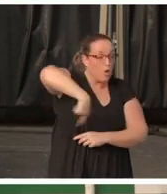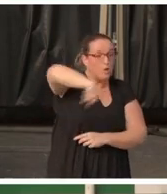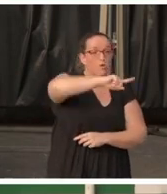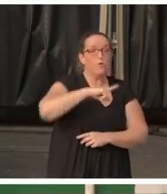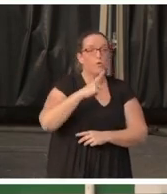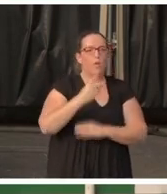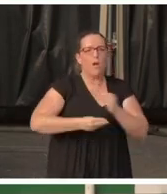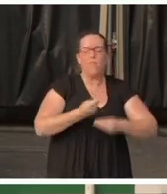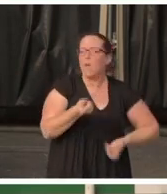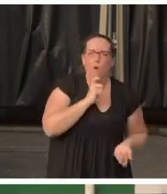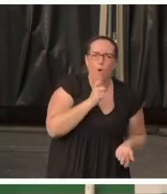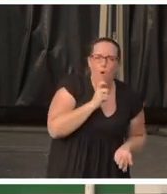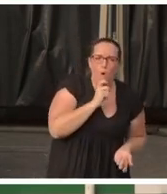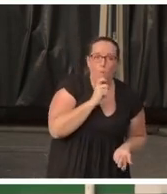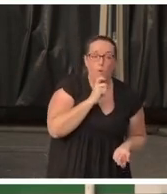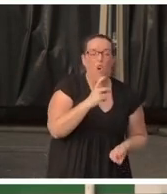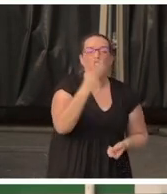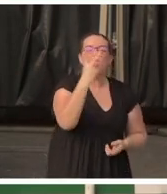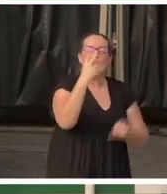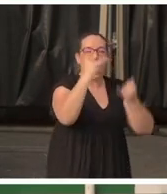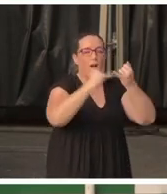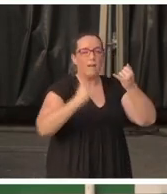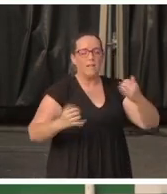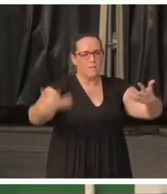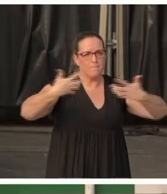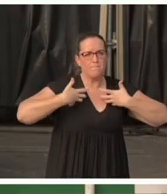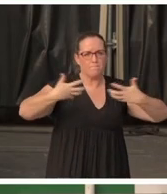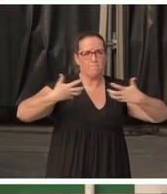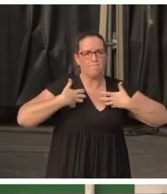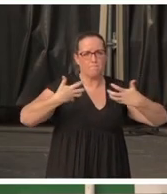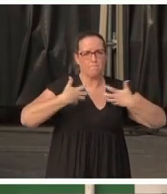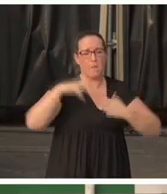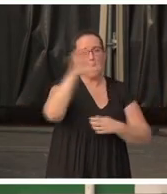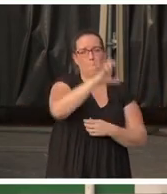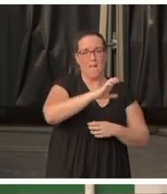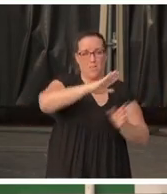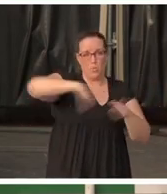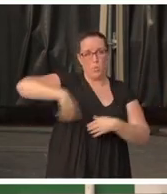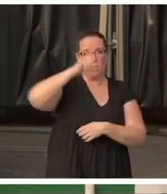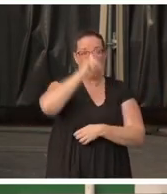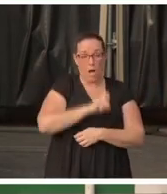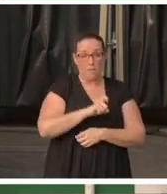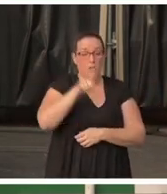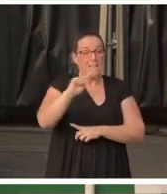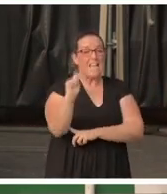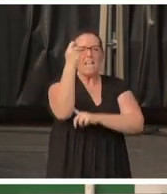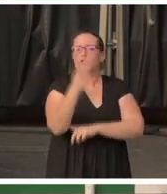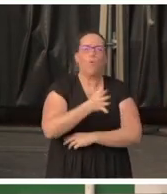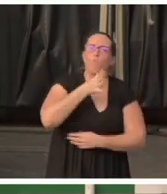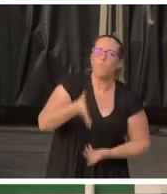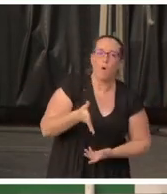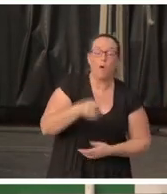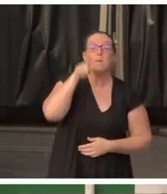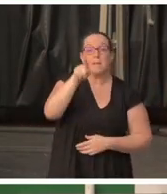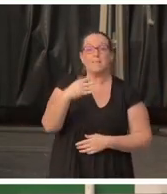momentos más duros de las 2 peores crisis que nuestro país ha soportado en los últimos años, ese éxito también nos